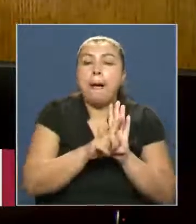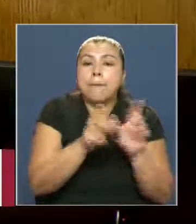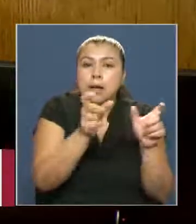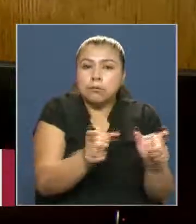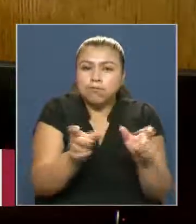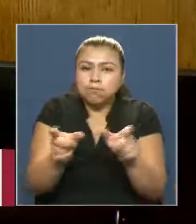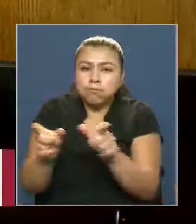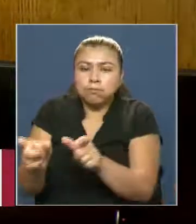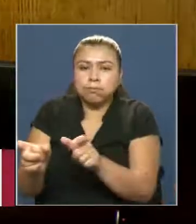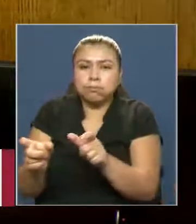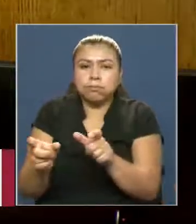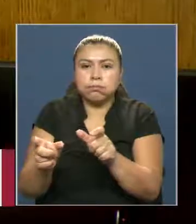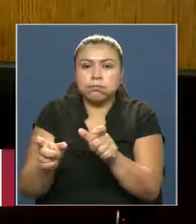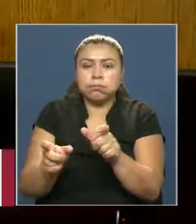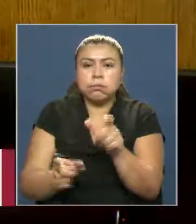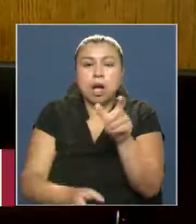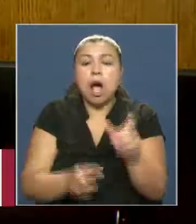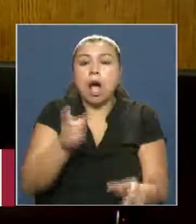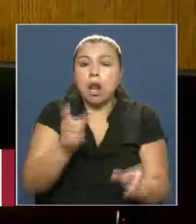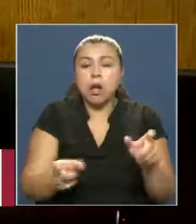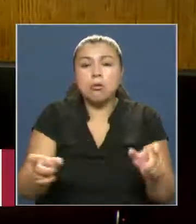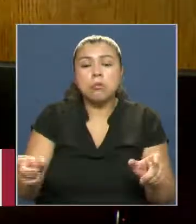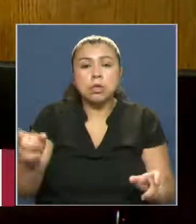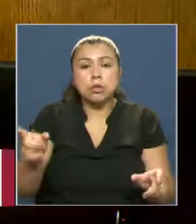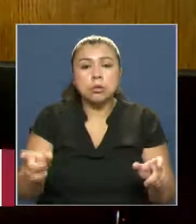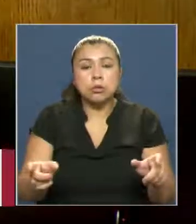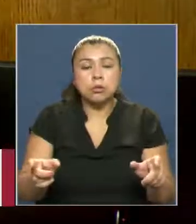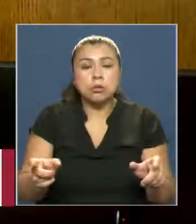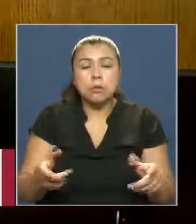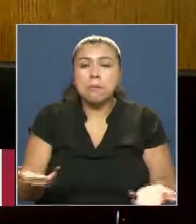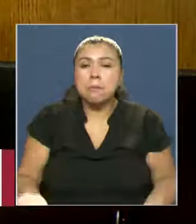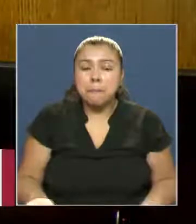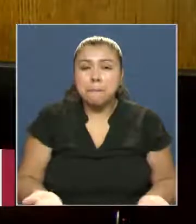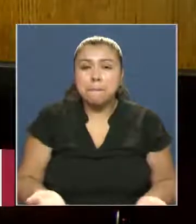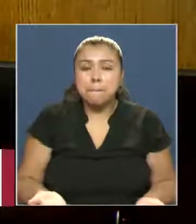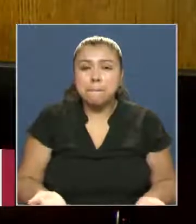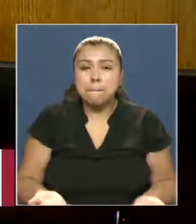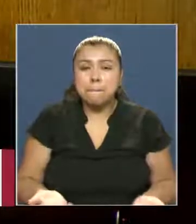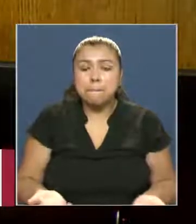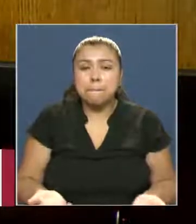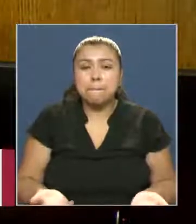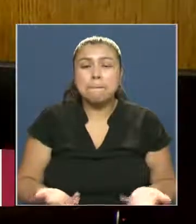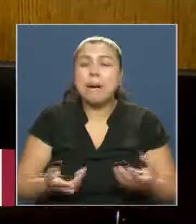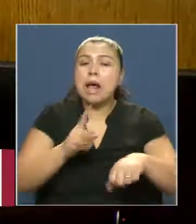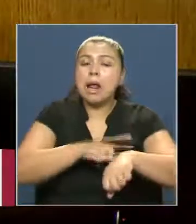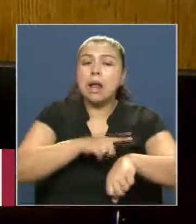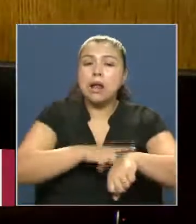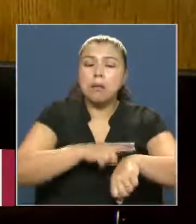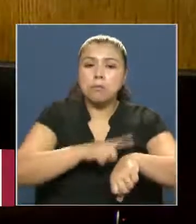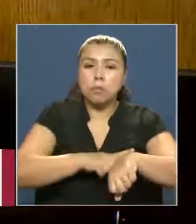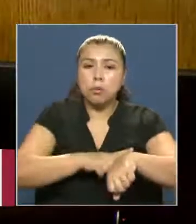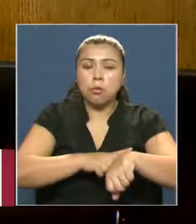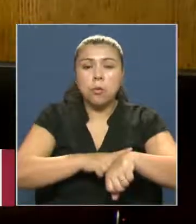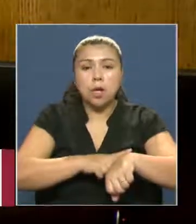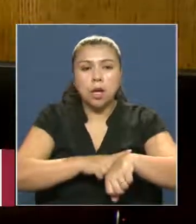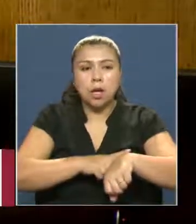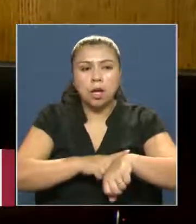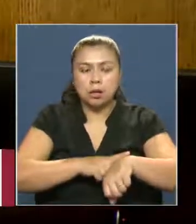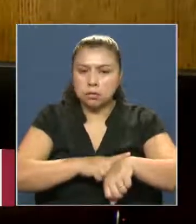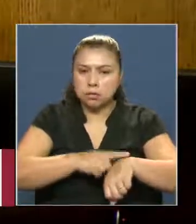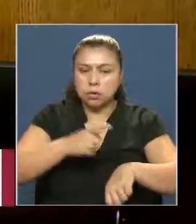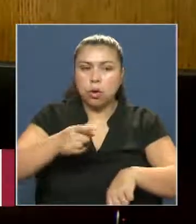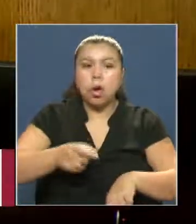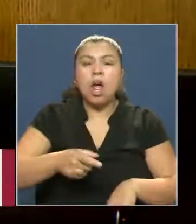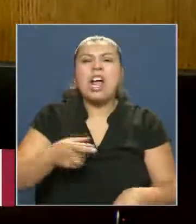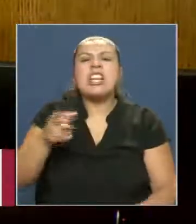regular los instintos, para dirimir el momento en que la expresión de